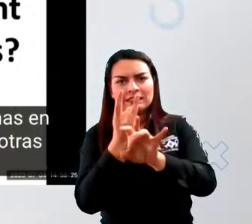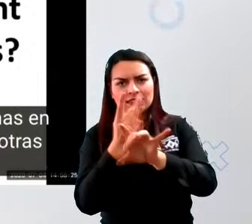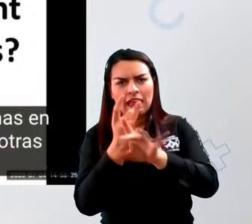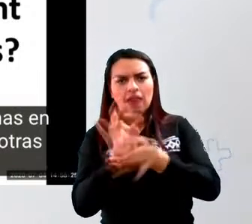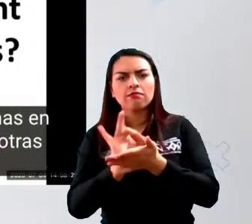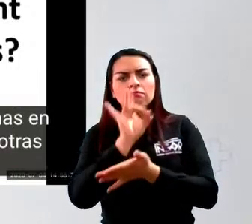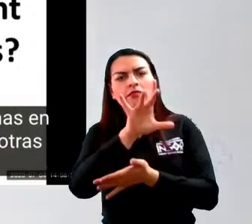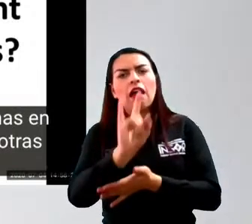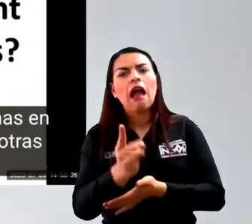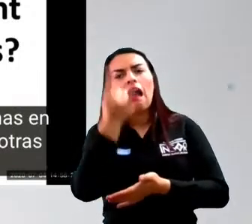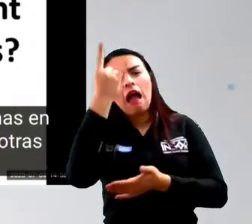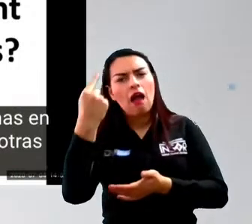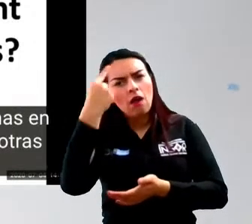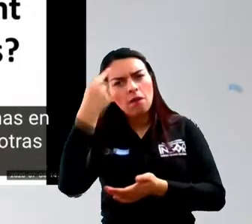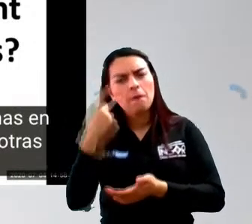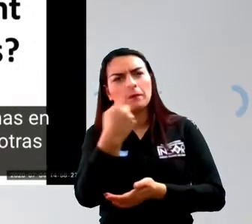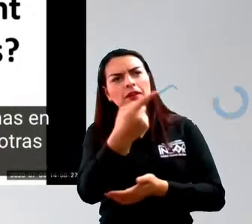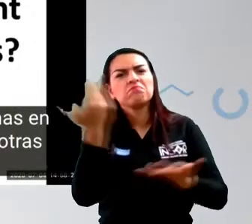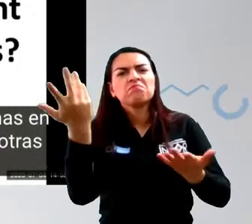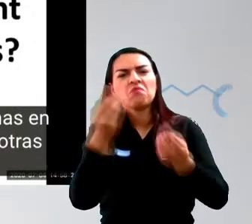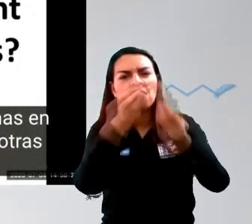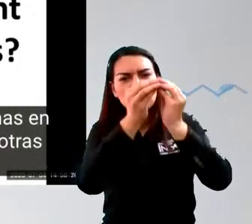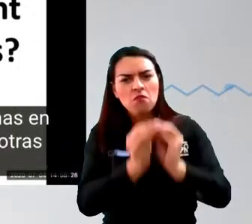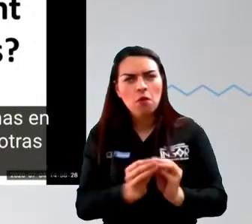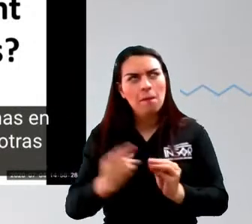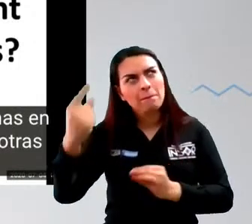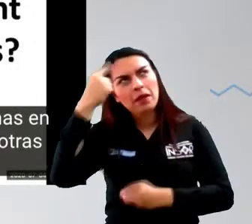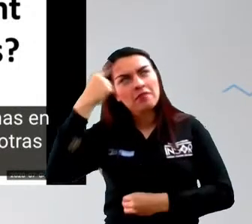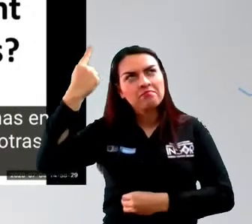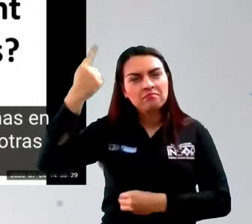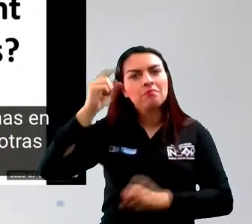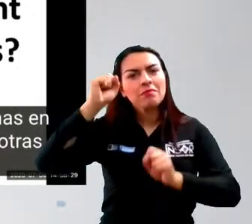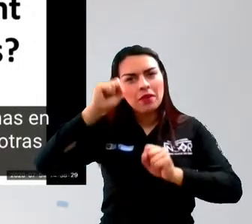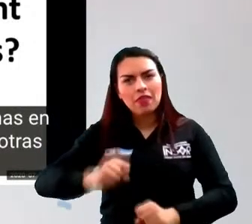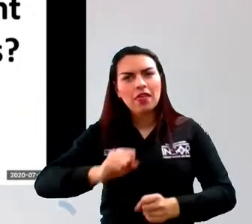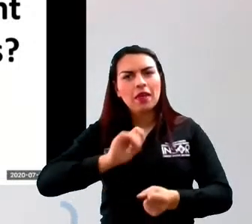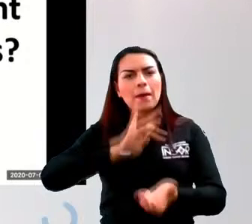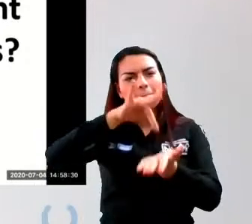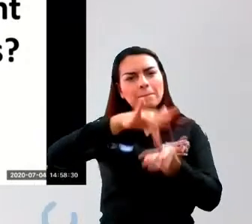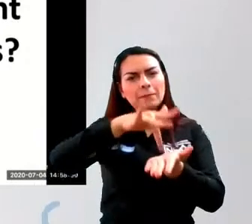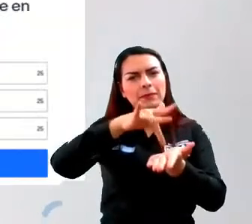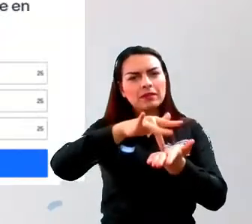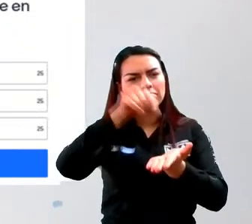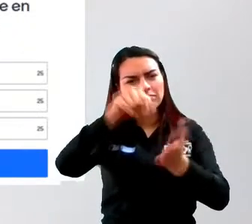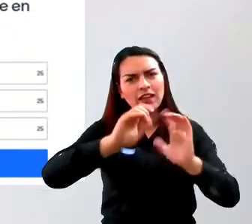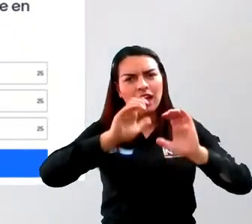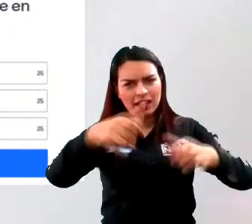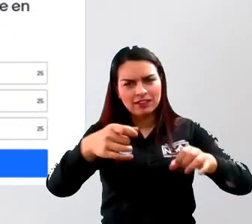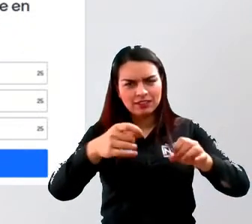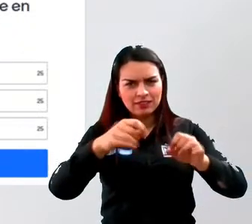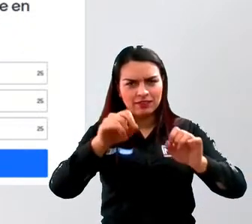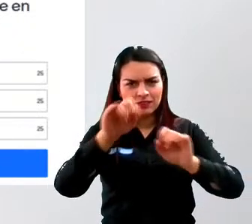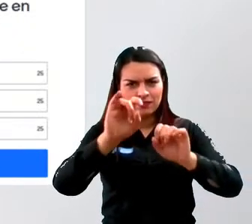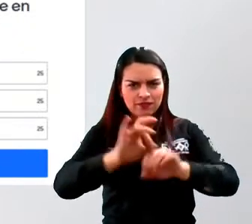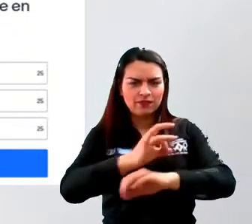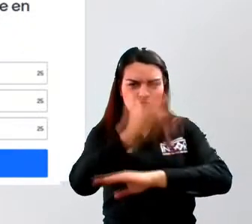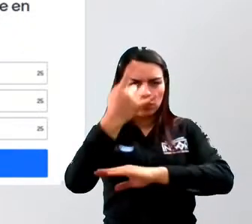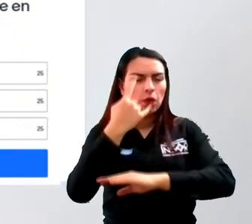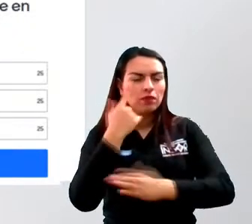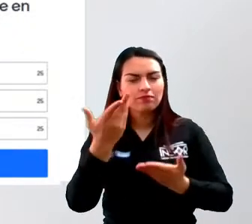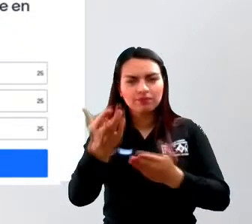de formas en que cree que puede estar presente en una clase virtual y compartir eso con otros.